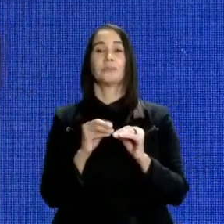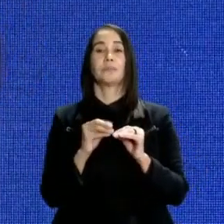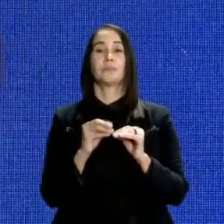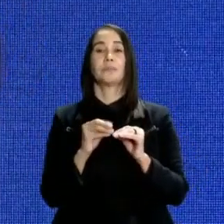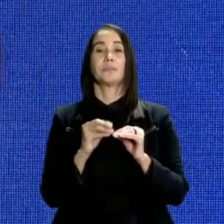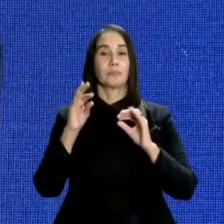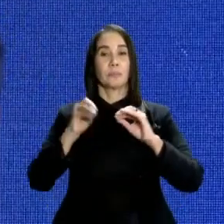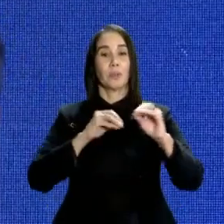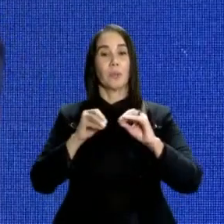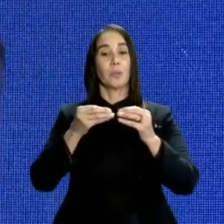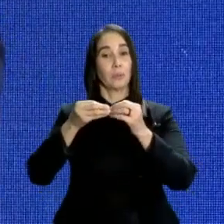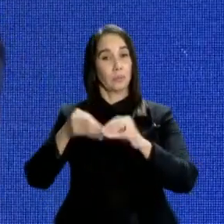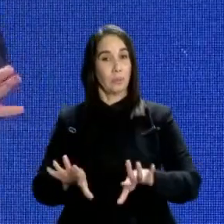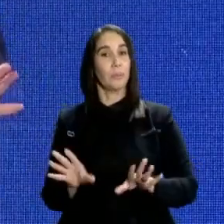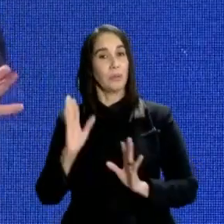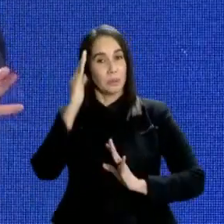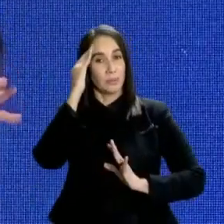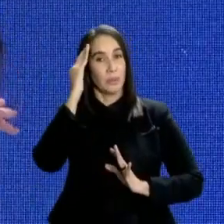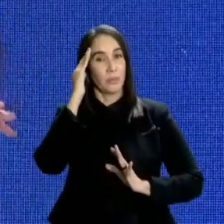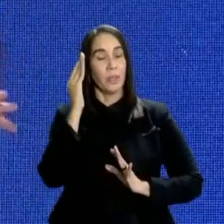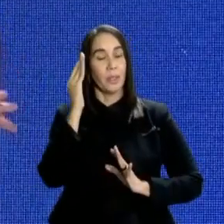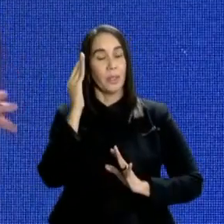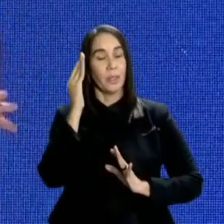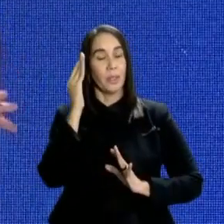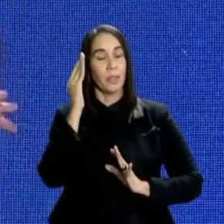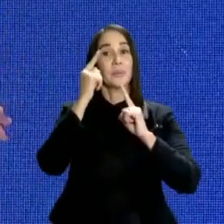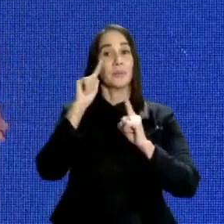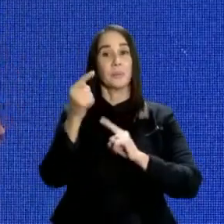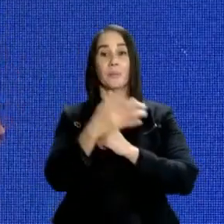vamos a tener algunas pérdidas, pero tenemos primero que pensar